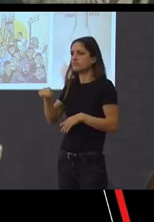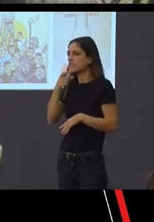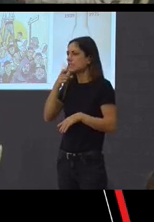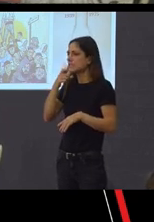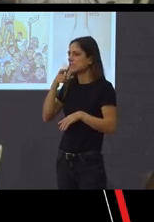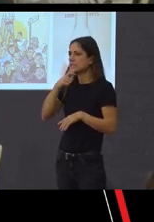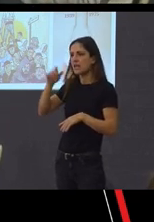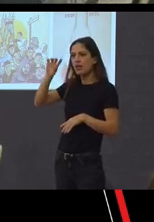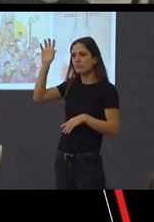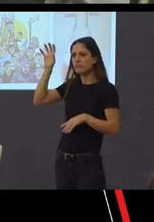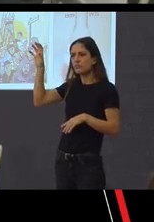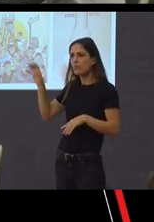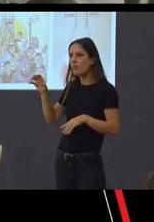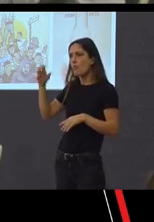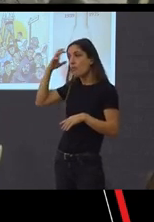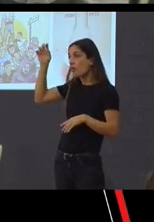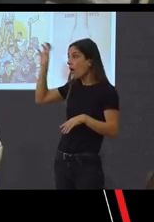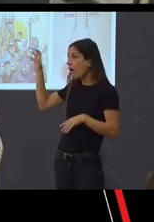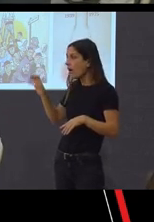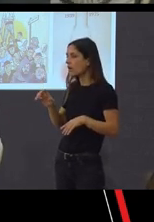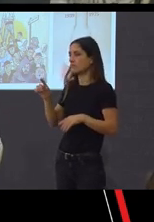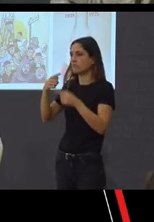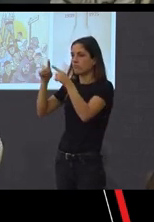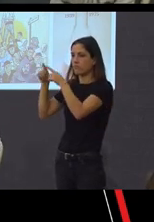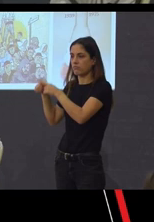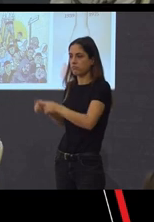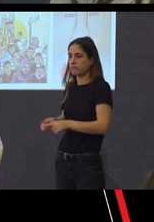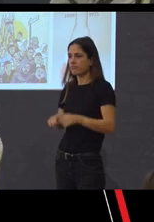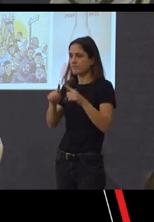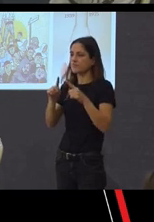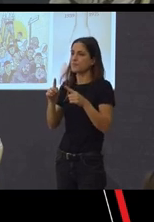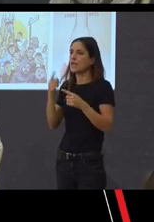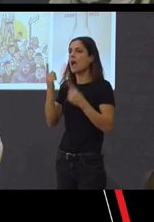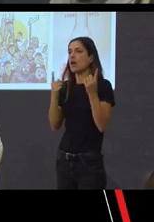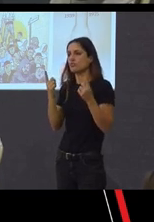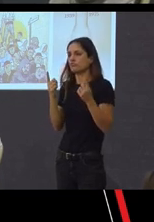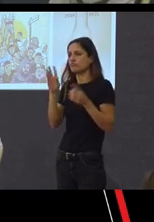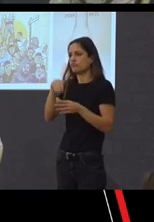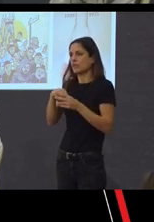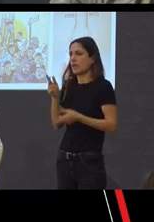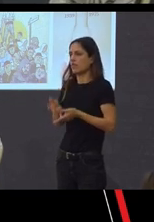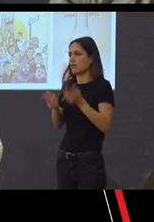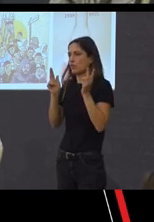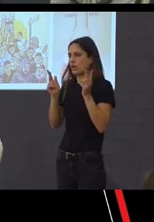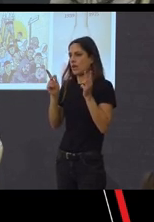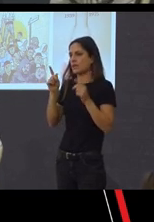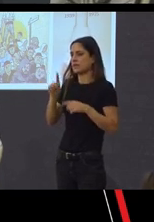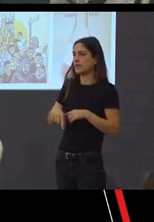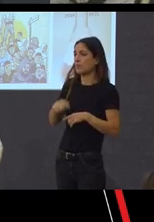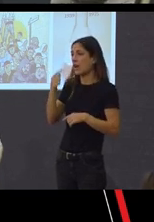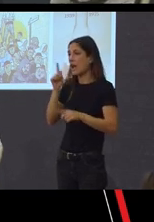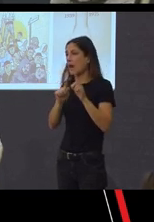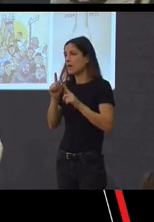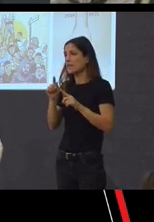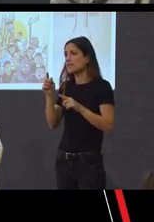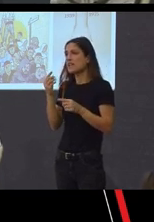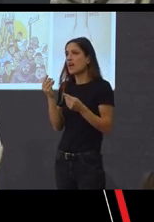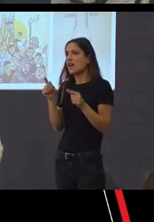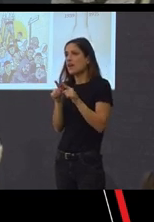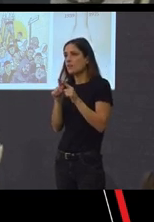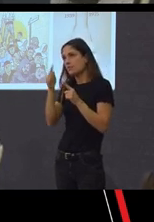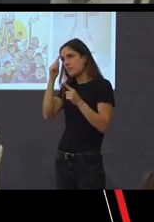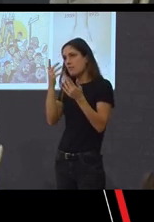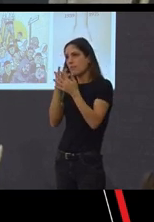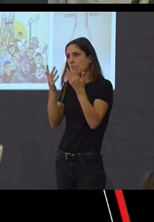E, home, algo teñen que ver ca democracia. Quero dicir que, ás veces, misturamos o franquismo, asociamos o franquismo e a